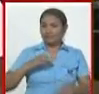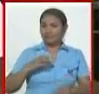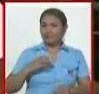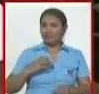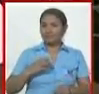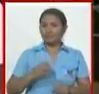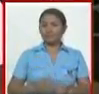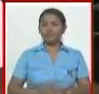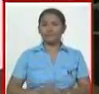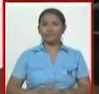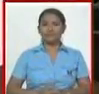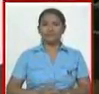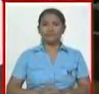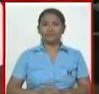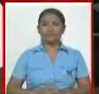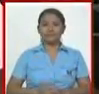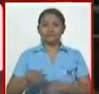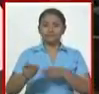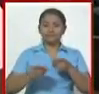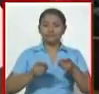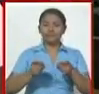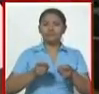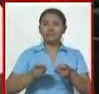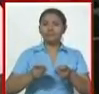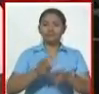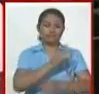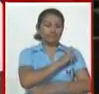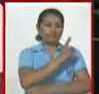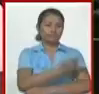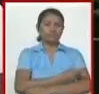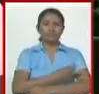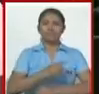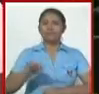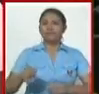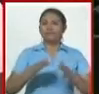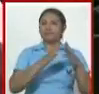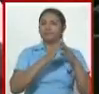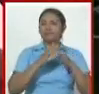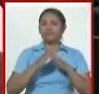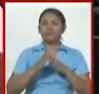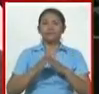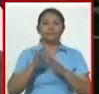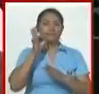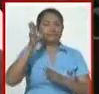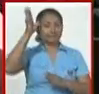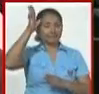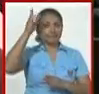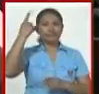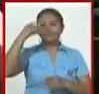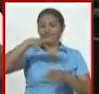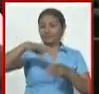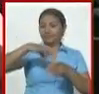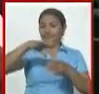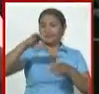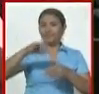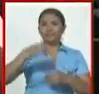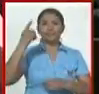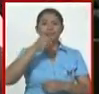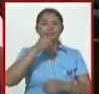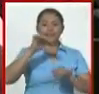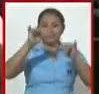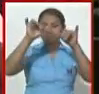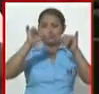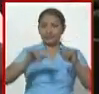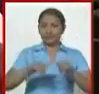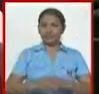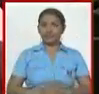compuesta por la dirección distrital junta escolar y dirección para hacer un sorteo y ver quiénes se